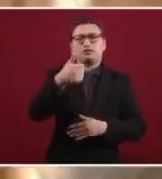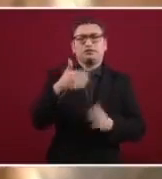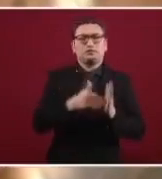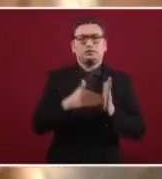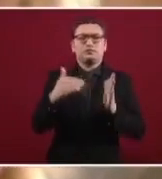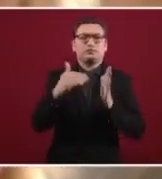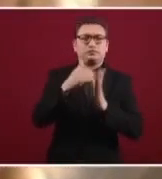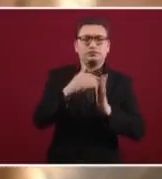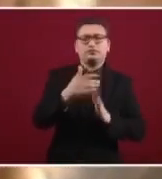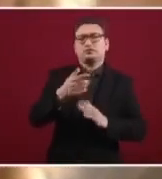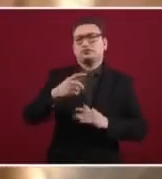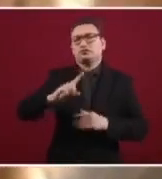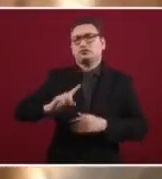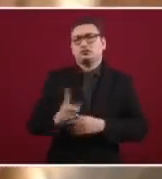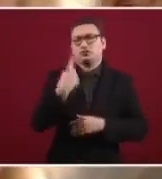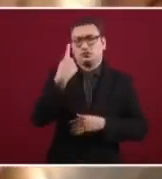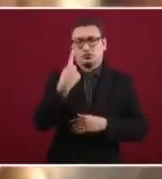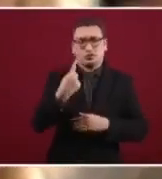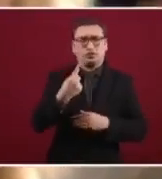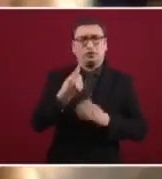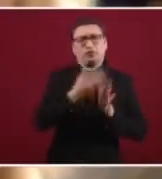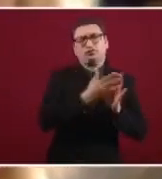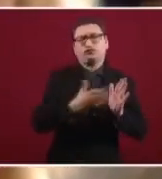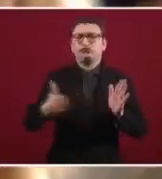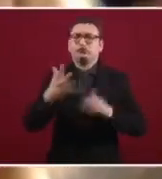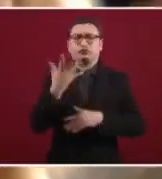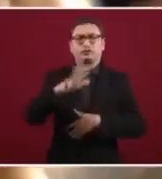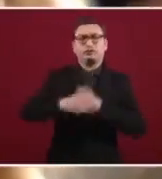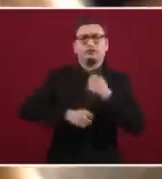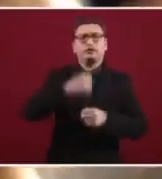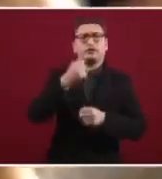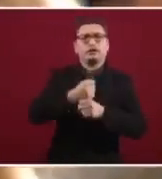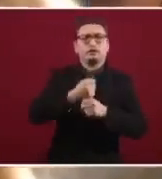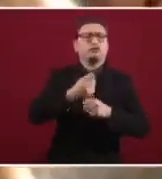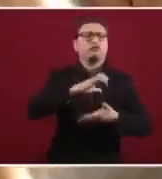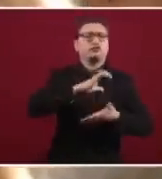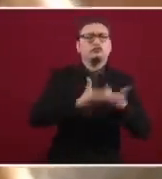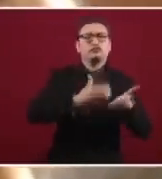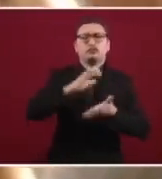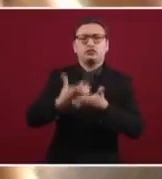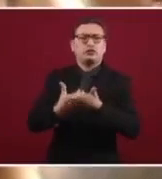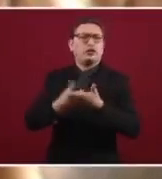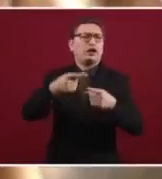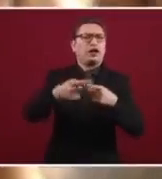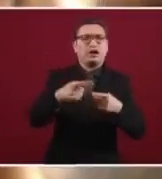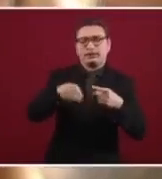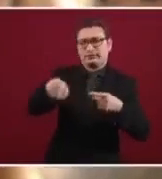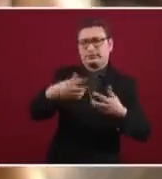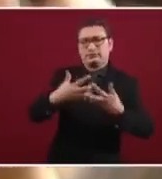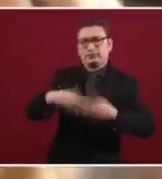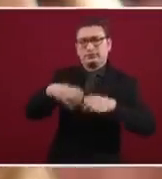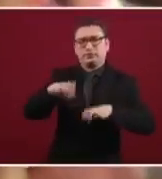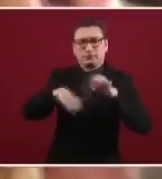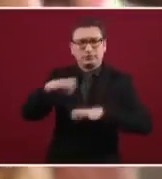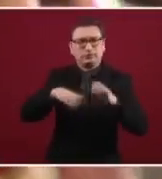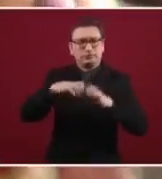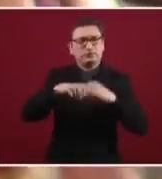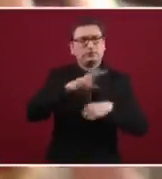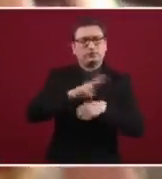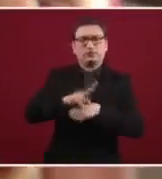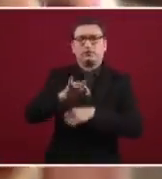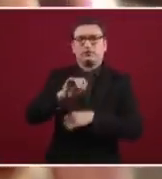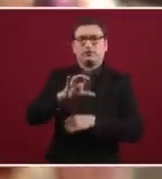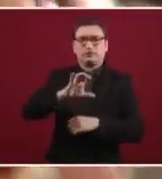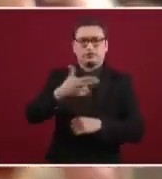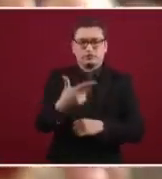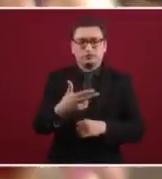6 mil millones de dólares a lo largo de 10 años mediante contratos a empresas calificadoras como Fitch